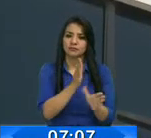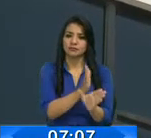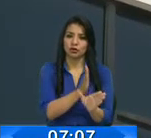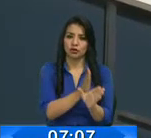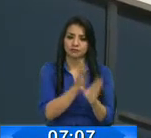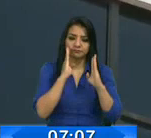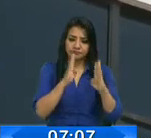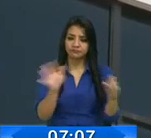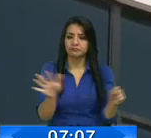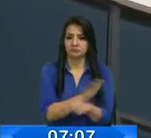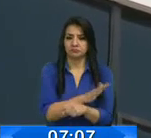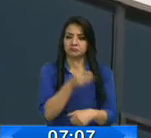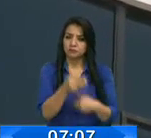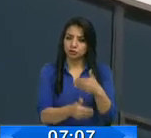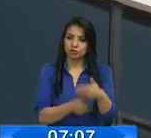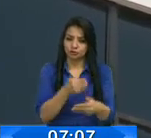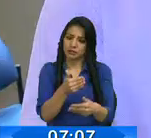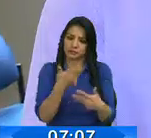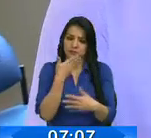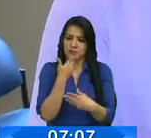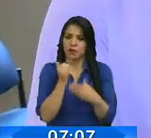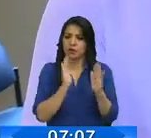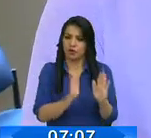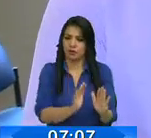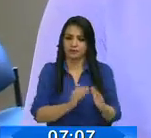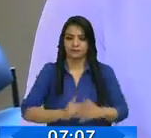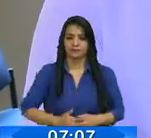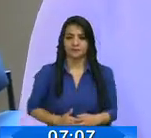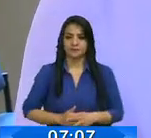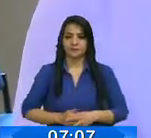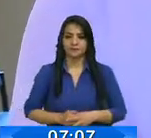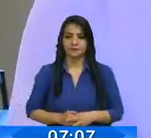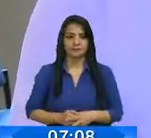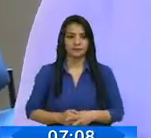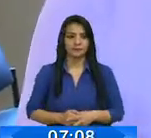integral en su proceso de recuperación. En Quito informó Iván Casamen.